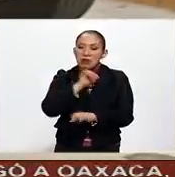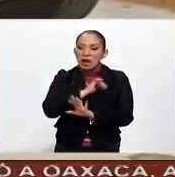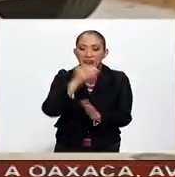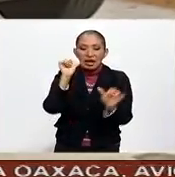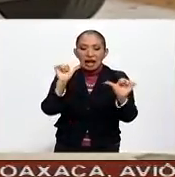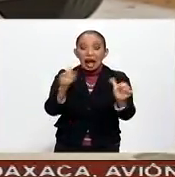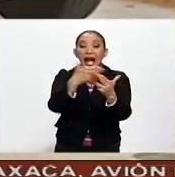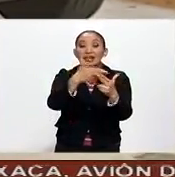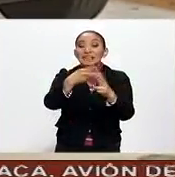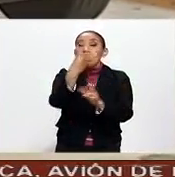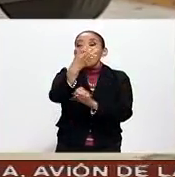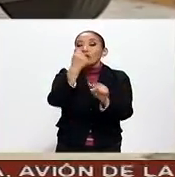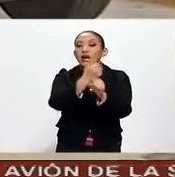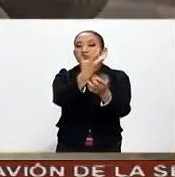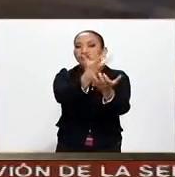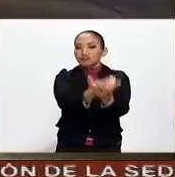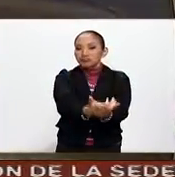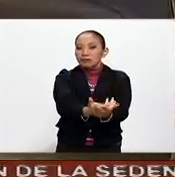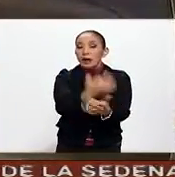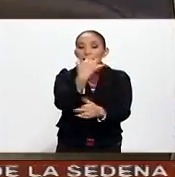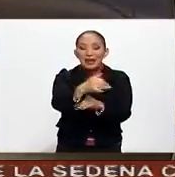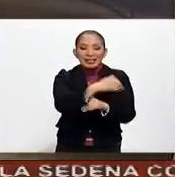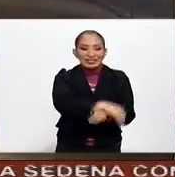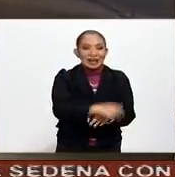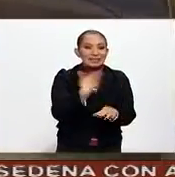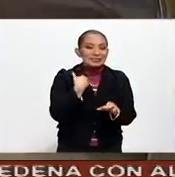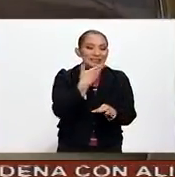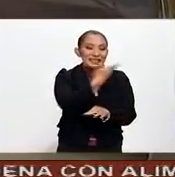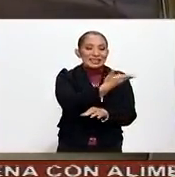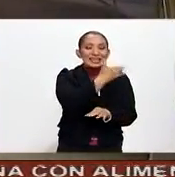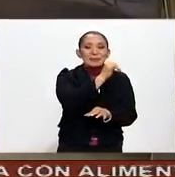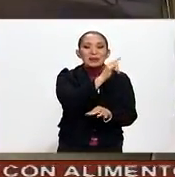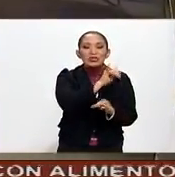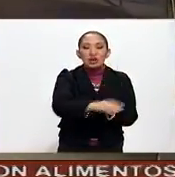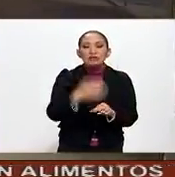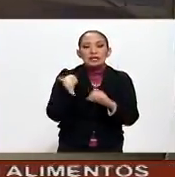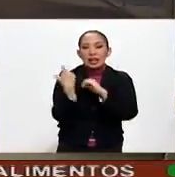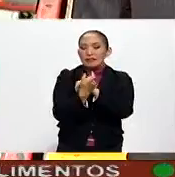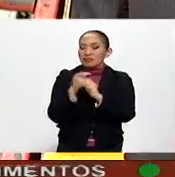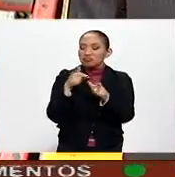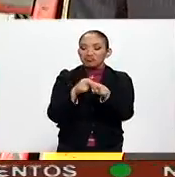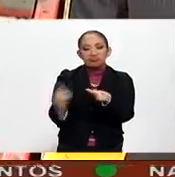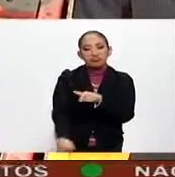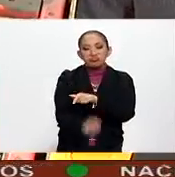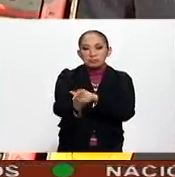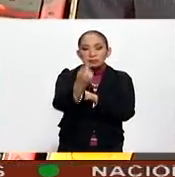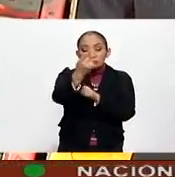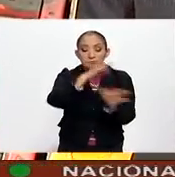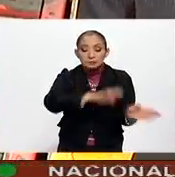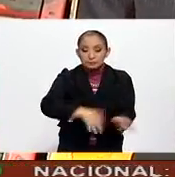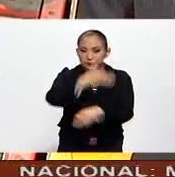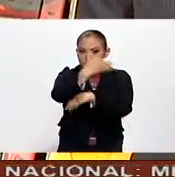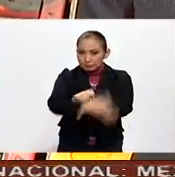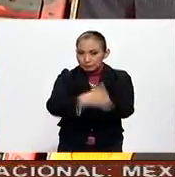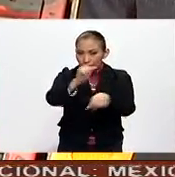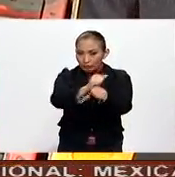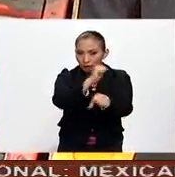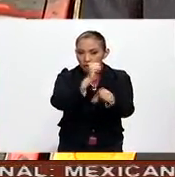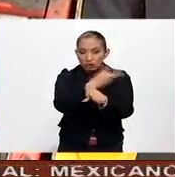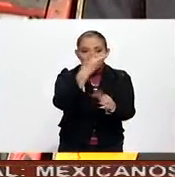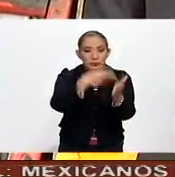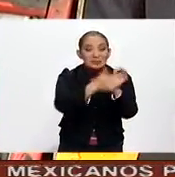procedimiento hasta por 4 años, mientras que los híbridos y eléctricos de manera permanente. En tanto, a los